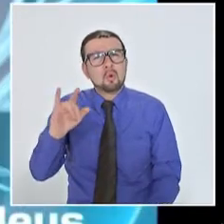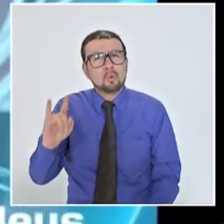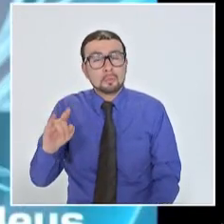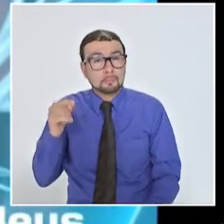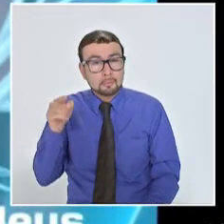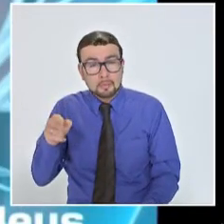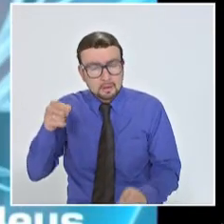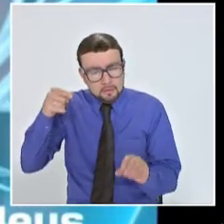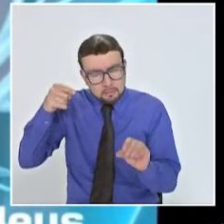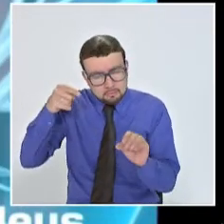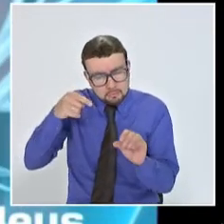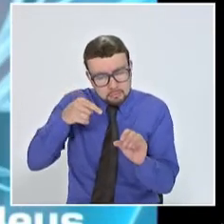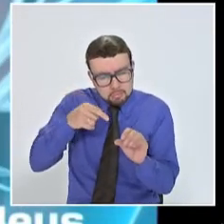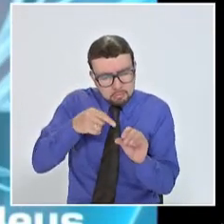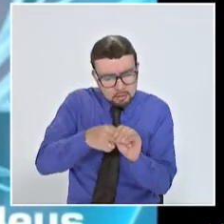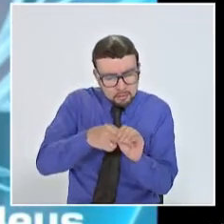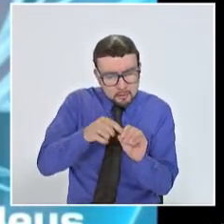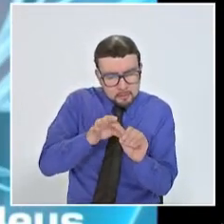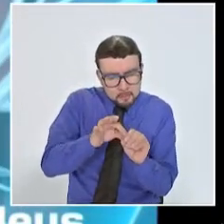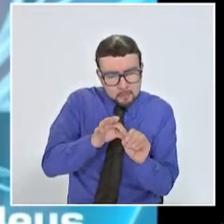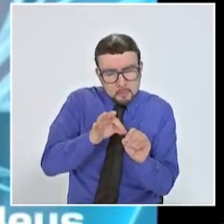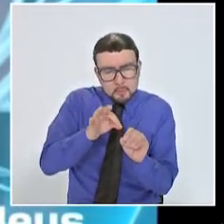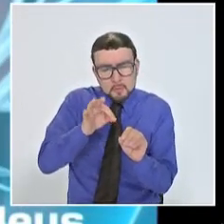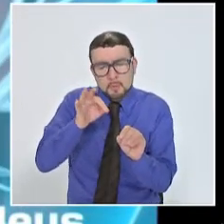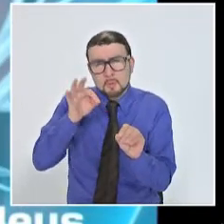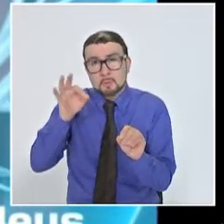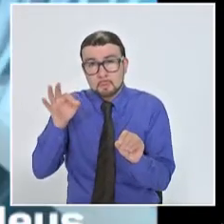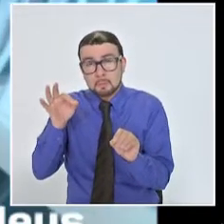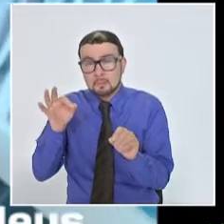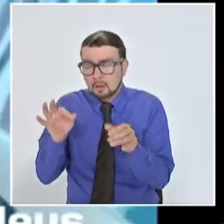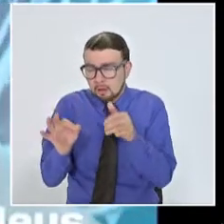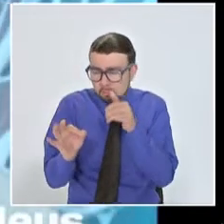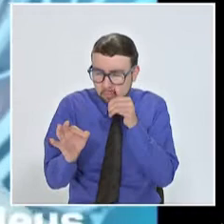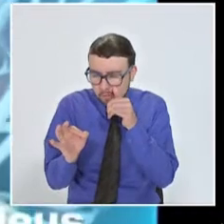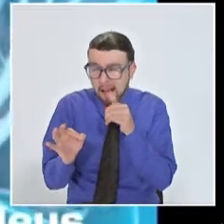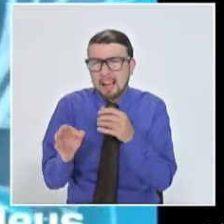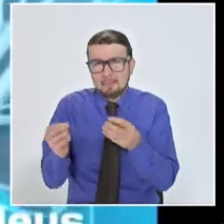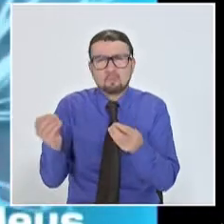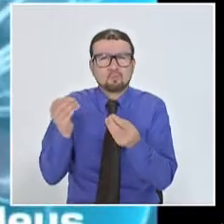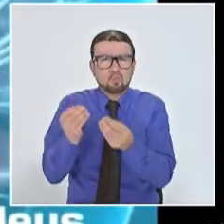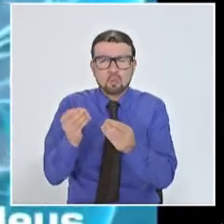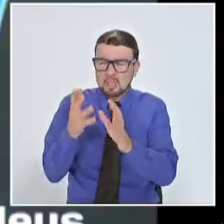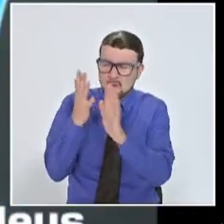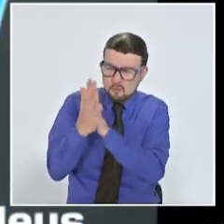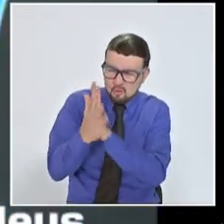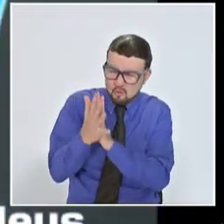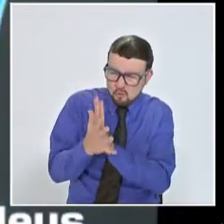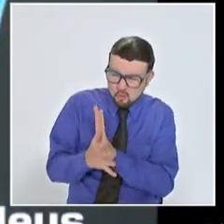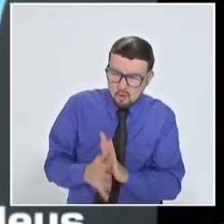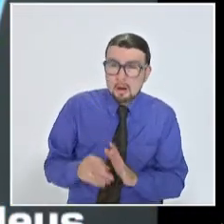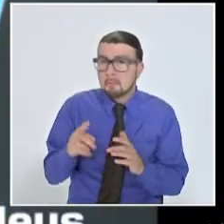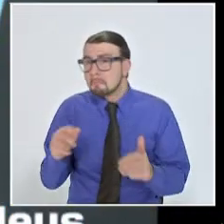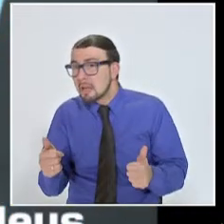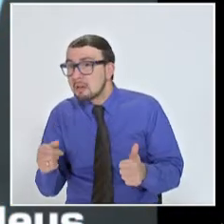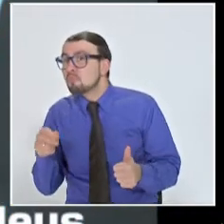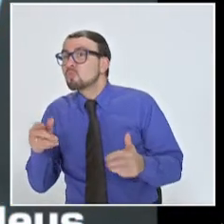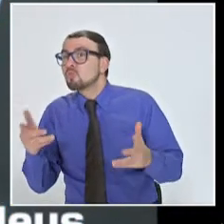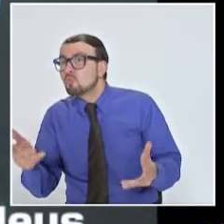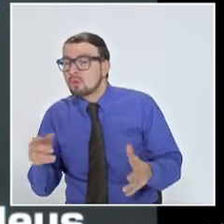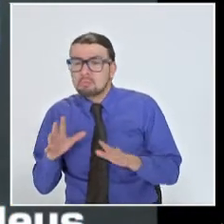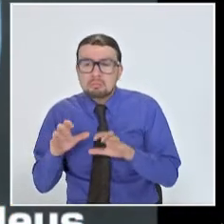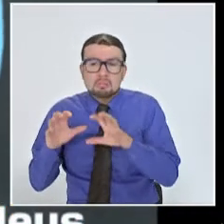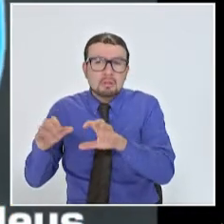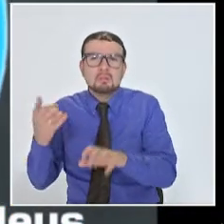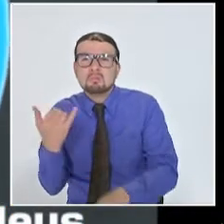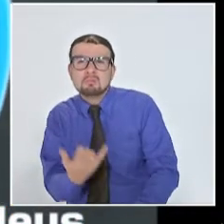cortes gruesos, y saca una serie de cilindros. En esos cilindros, el patólogo me puede decir a mí qué tipo histológico es